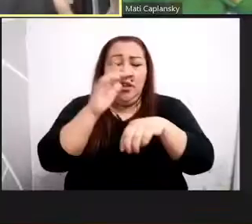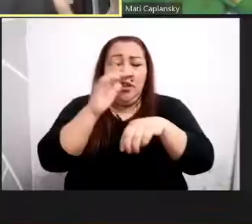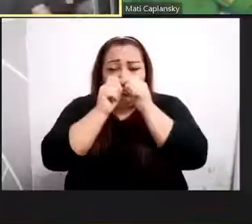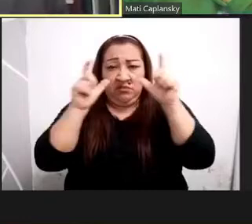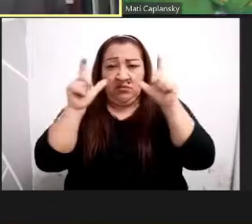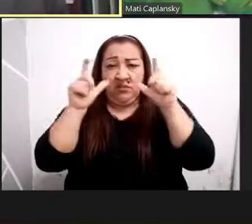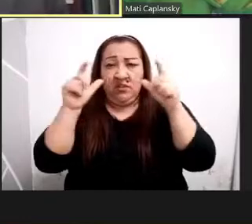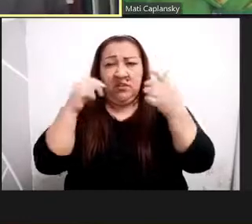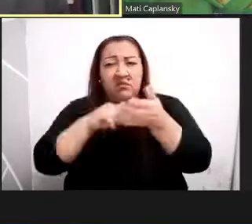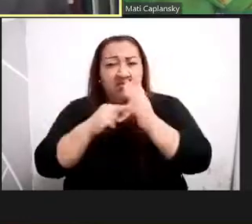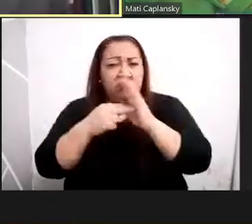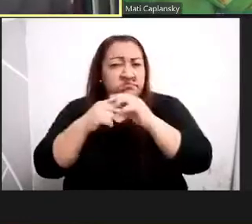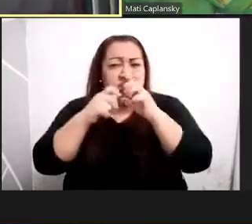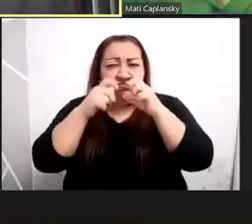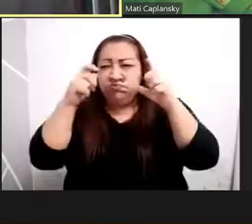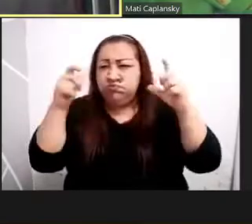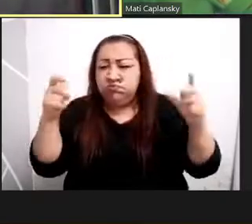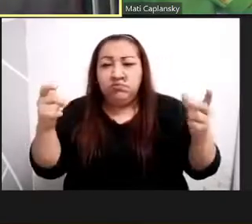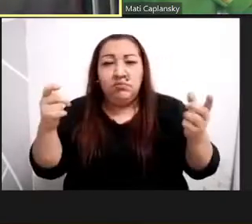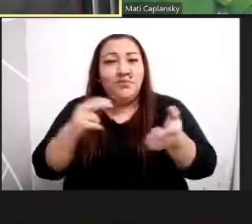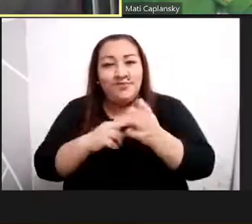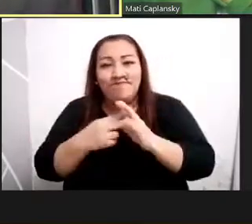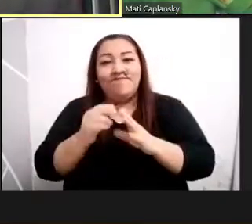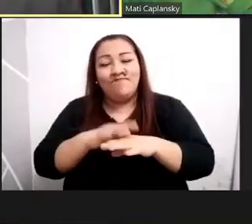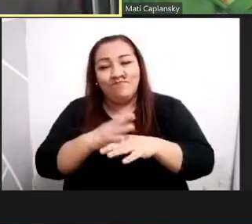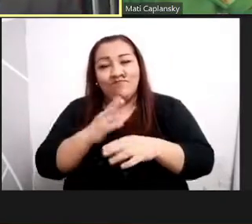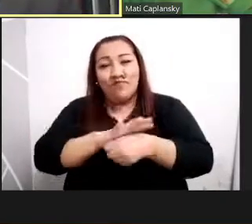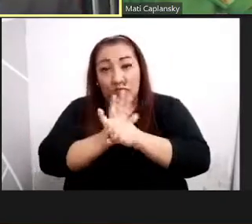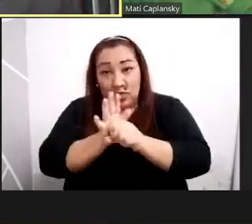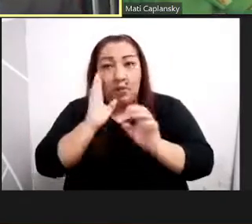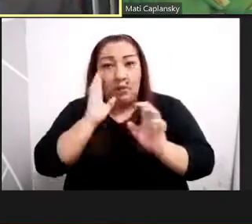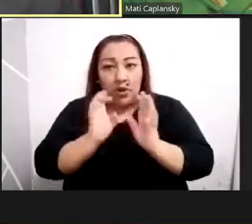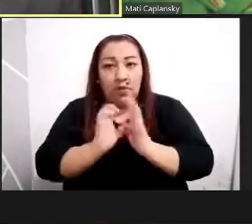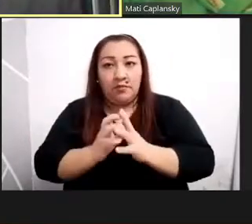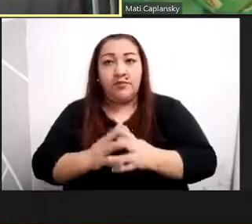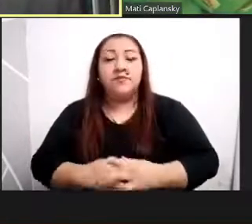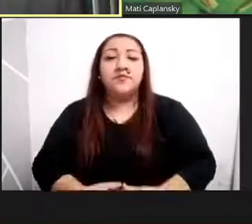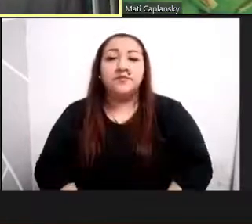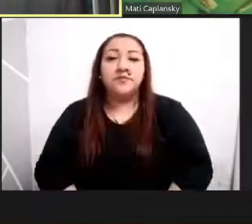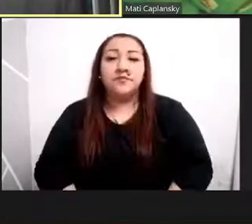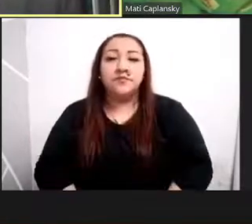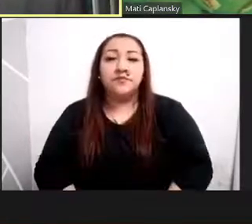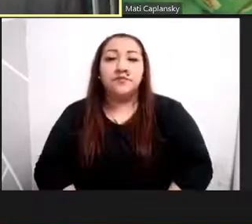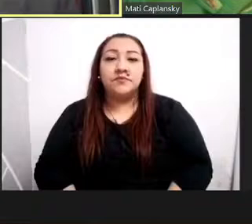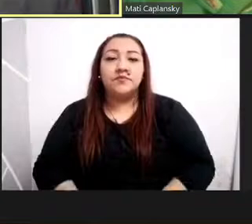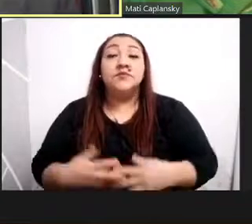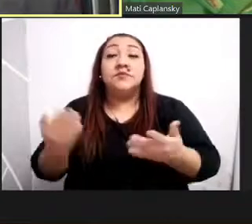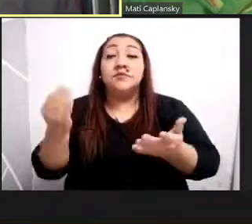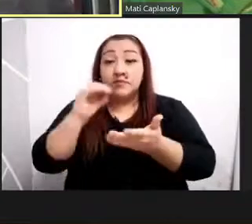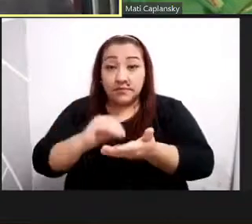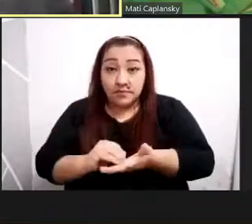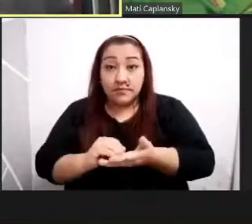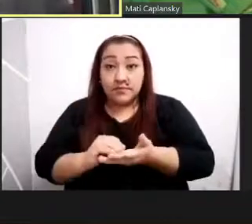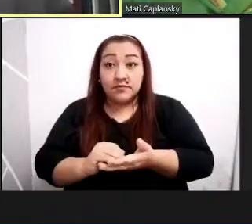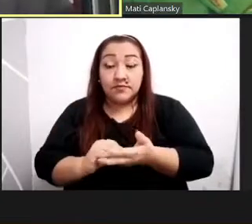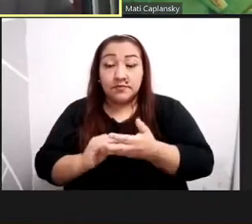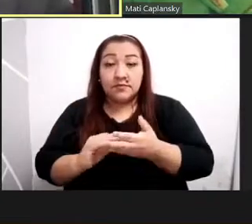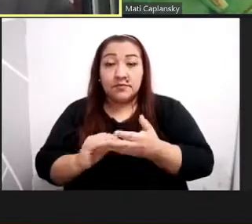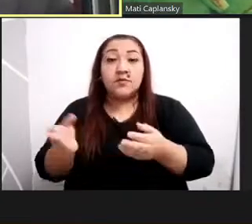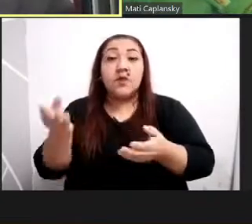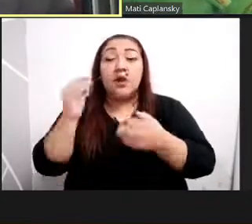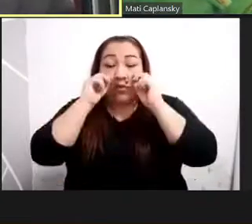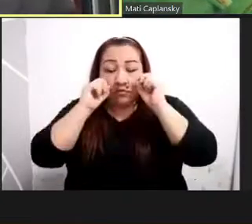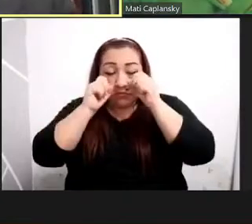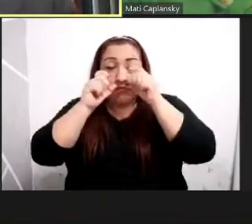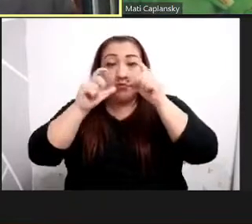una magnitud enorme. Y también el redescubrimiento de las relaciones familiares, para bien y para mal,